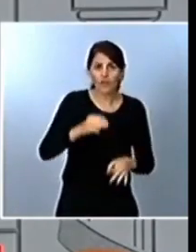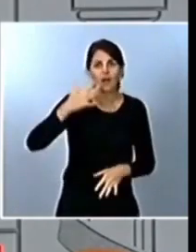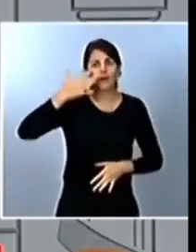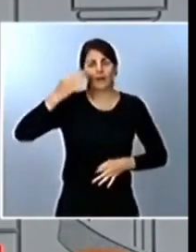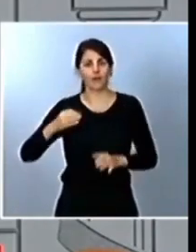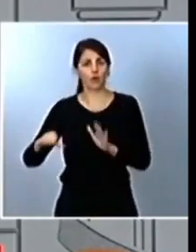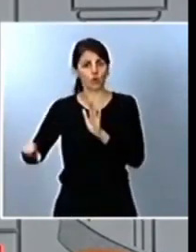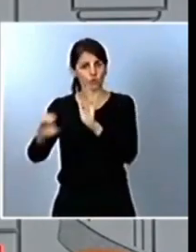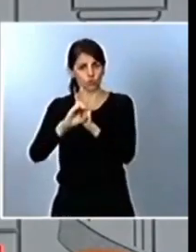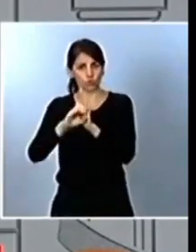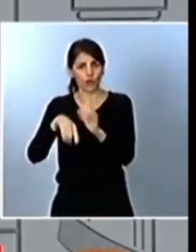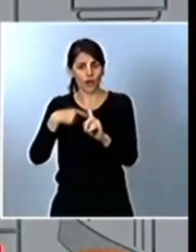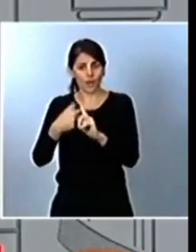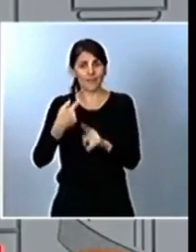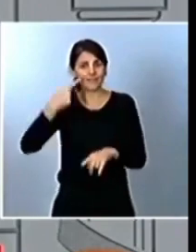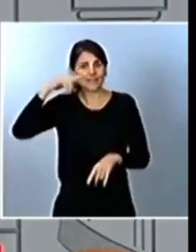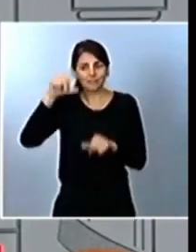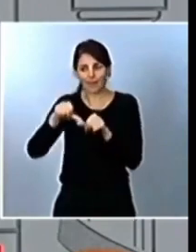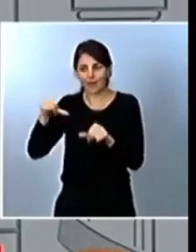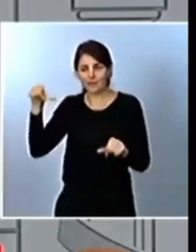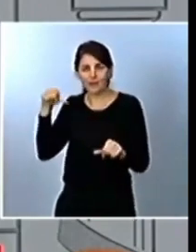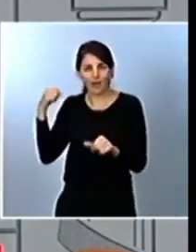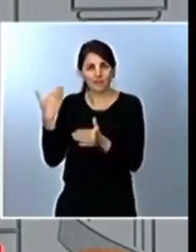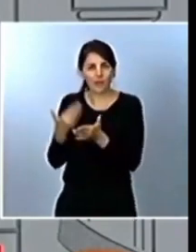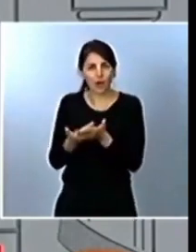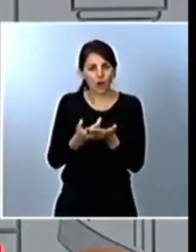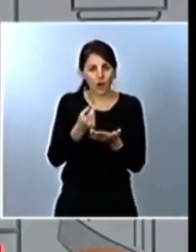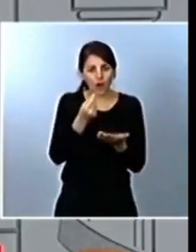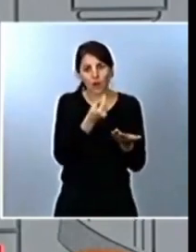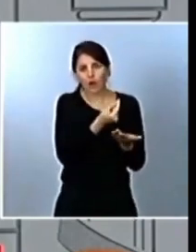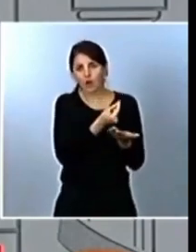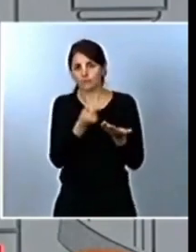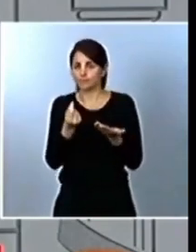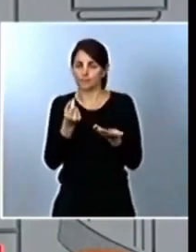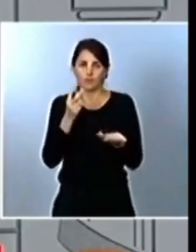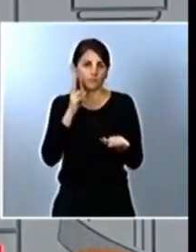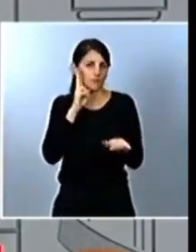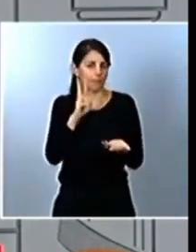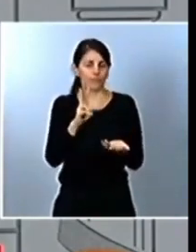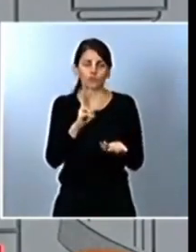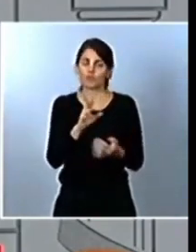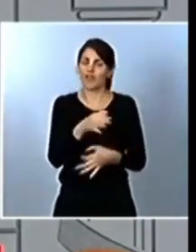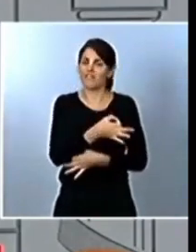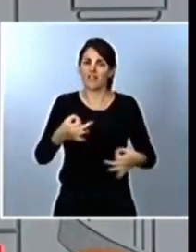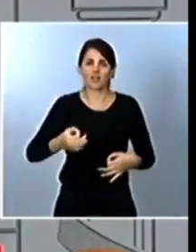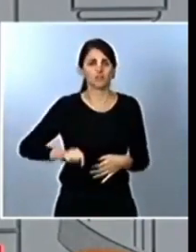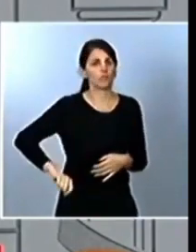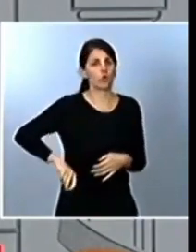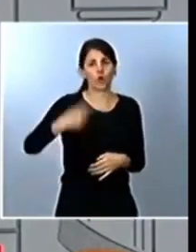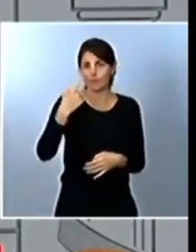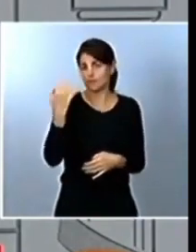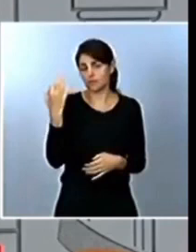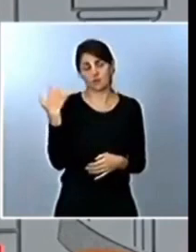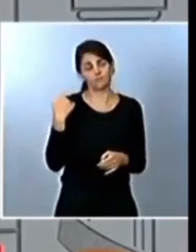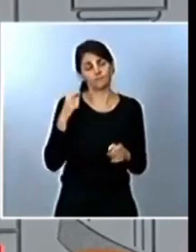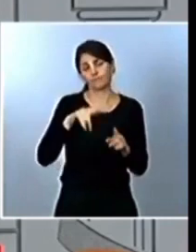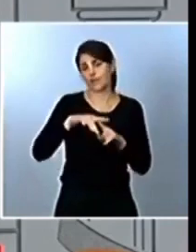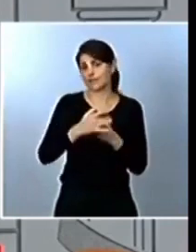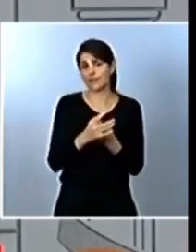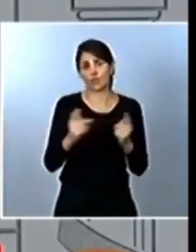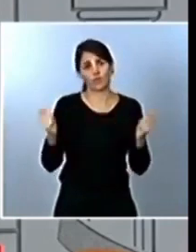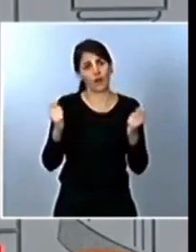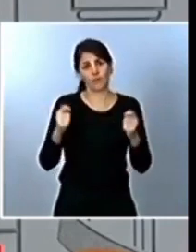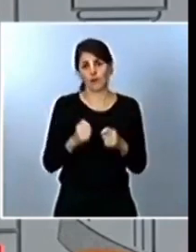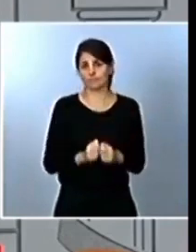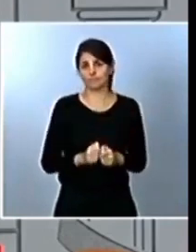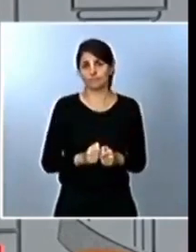estos meses deja bien claro que el instrumento más eficaz para luchar contra el COVID, para hacer frente y dar freno a